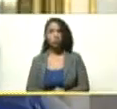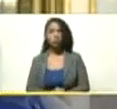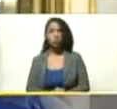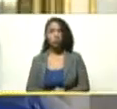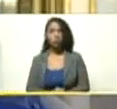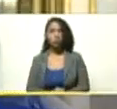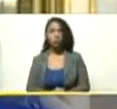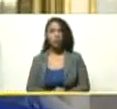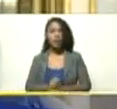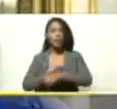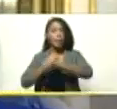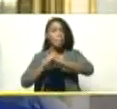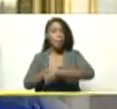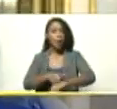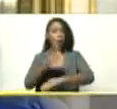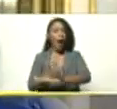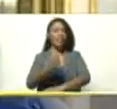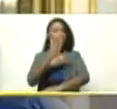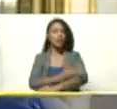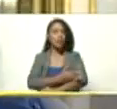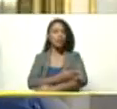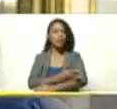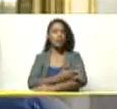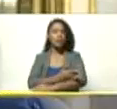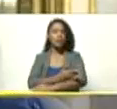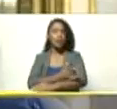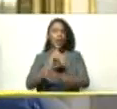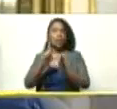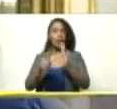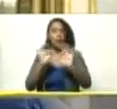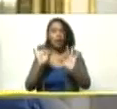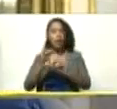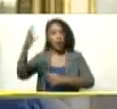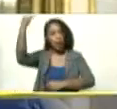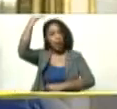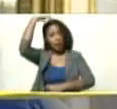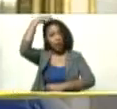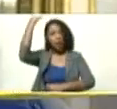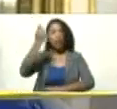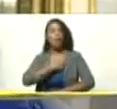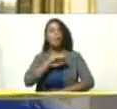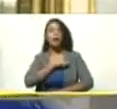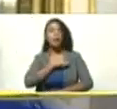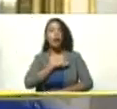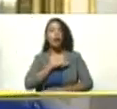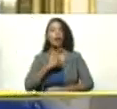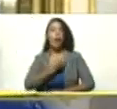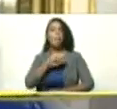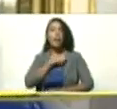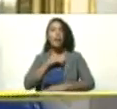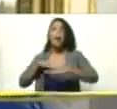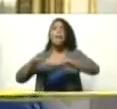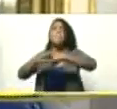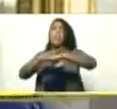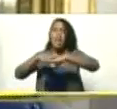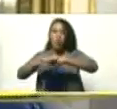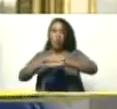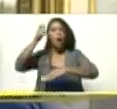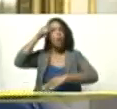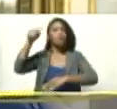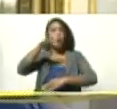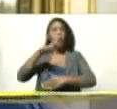más temprano que tarde España y el rey de España le pidan perdón a los